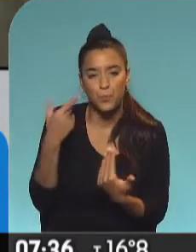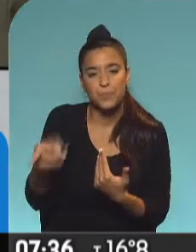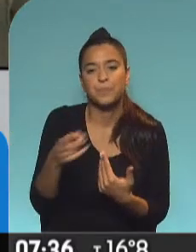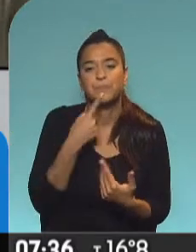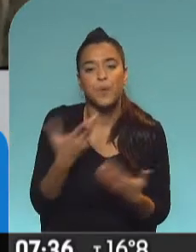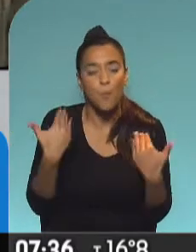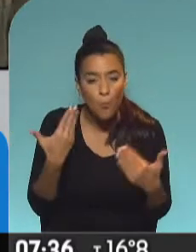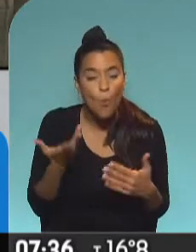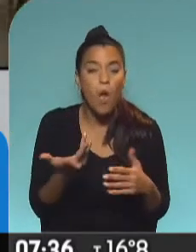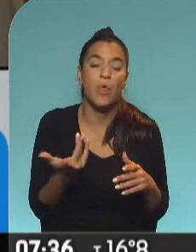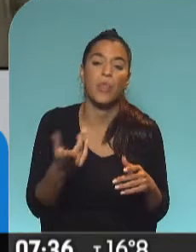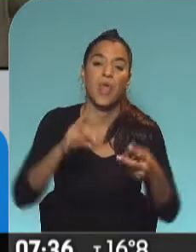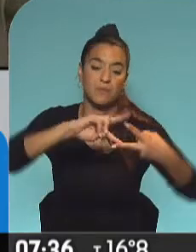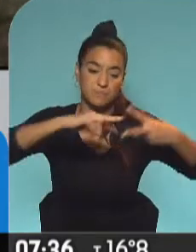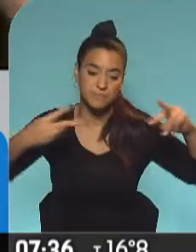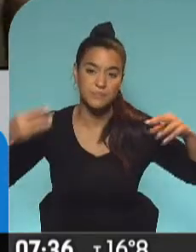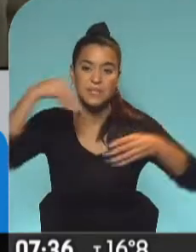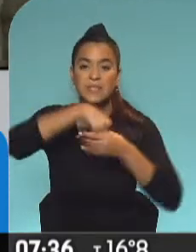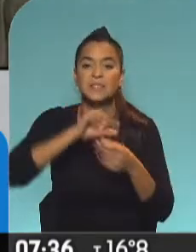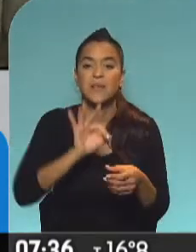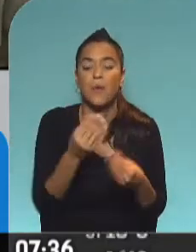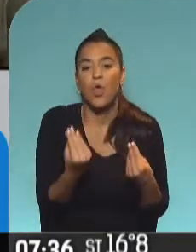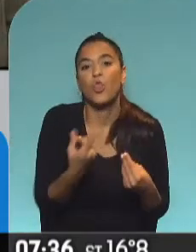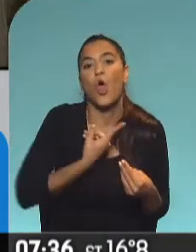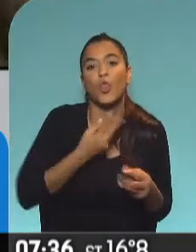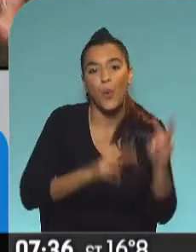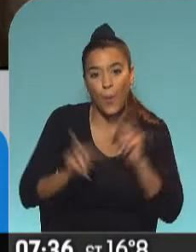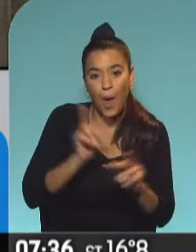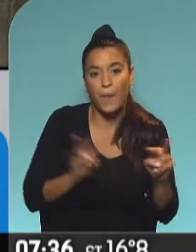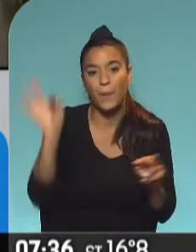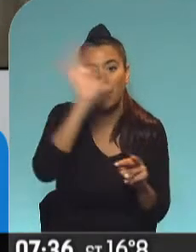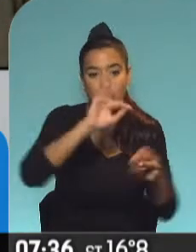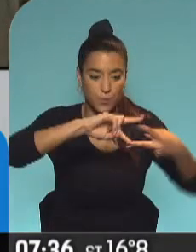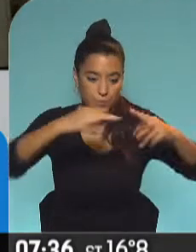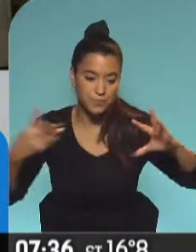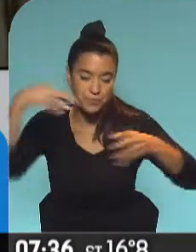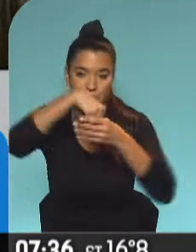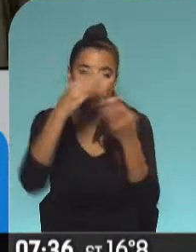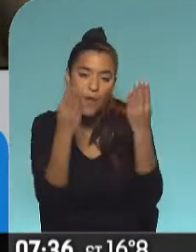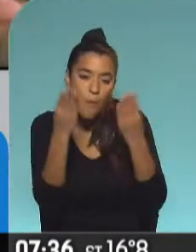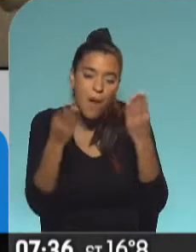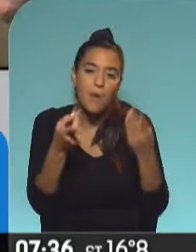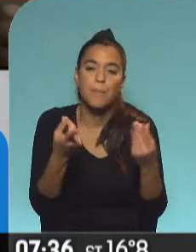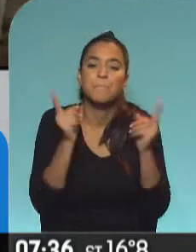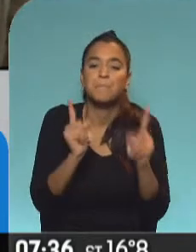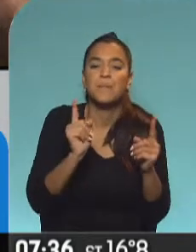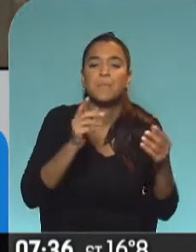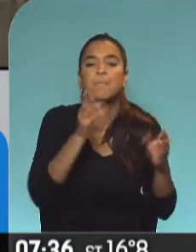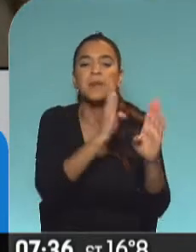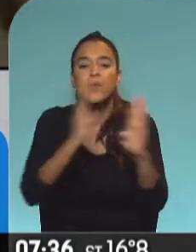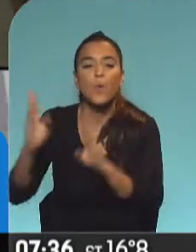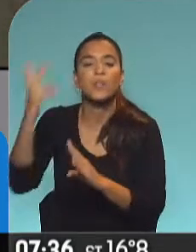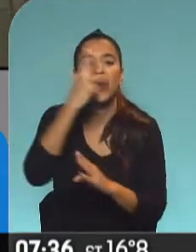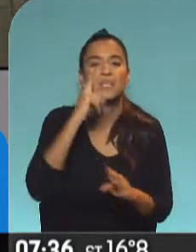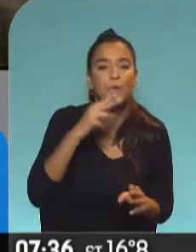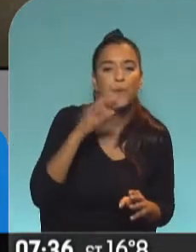tiene el acceso al código genético, si sabe dónde buscarlo del virus, con lo cual se puede cotejar y ver si tiene la misma secuencia o no que el HIV o